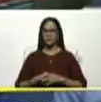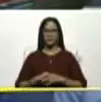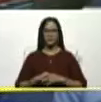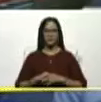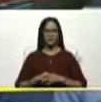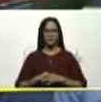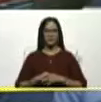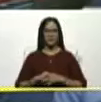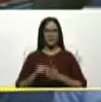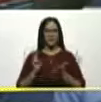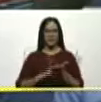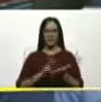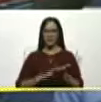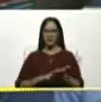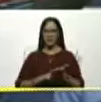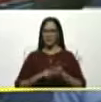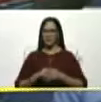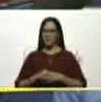que realmente...